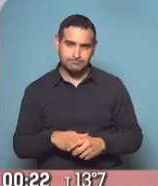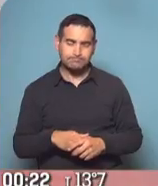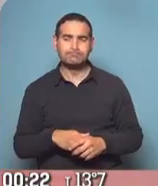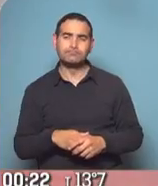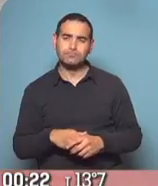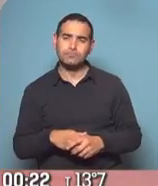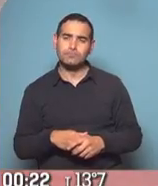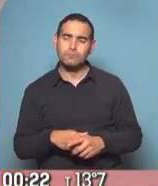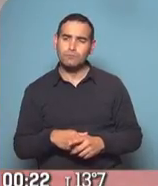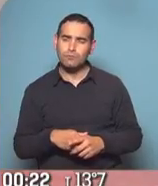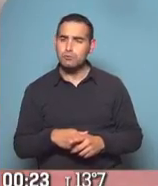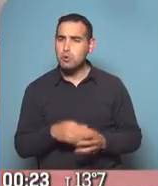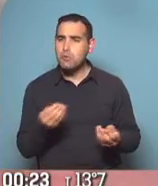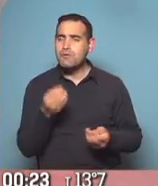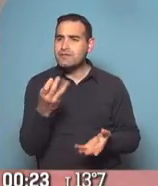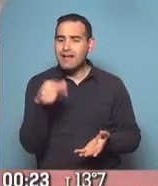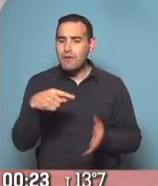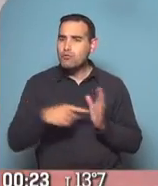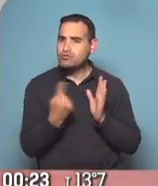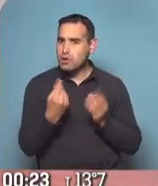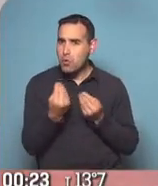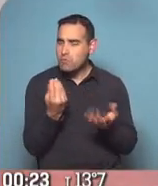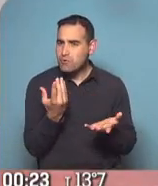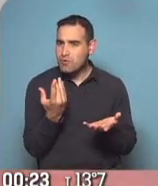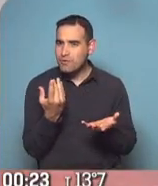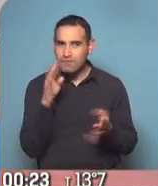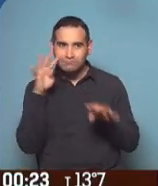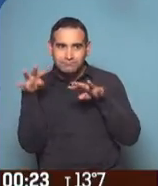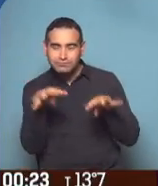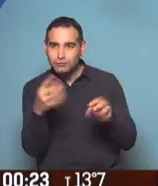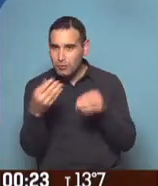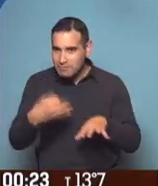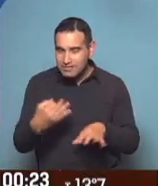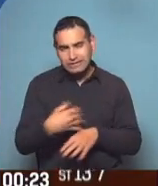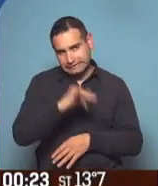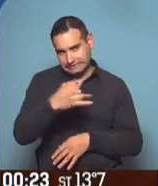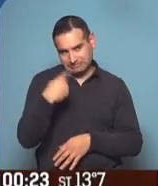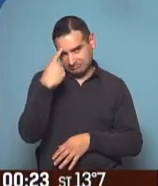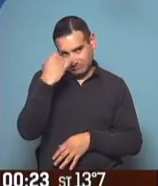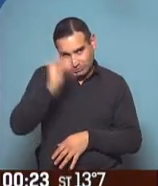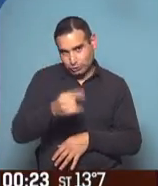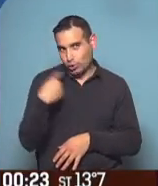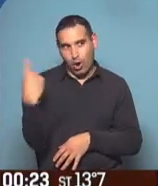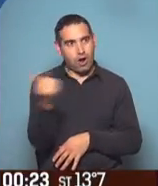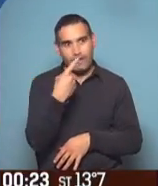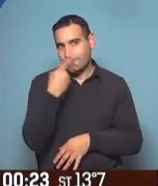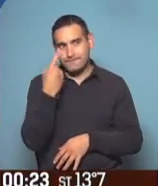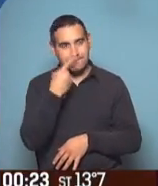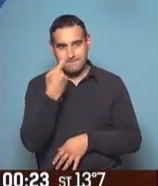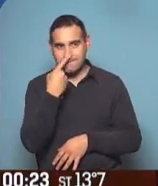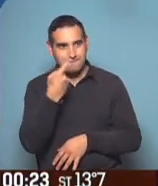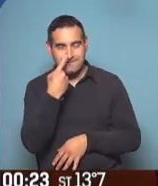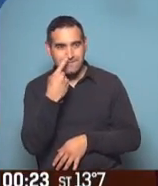quién y cómo se vivió en buenos aires eso fue algo especial creo que sí que toda la gente estaba interesadísimo en